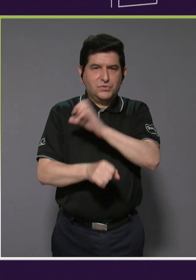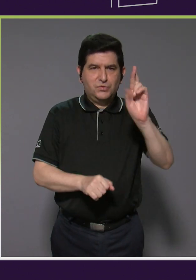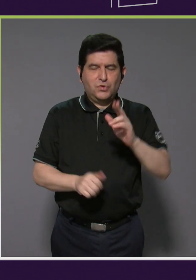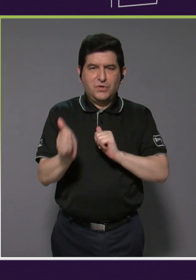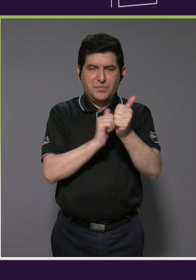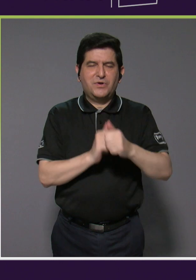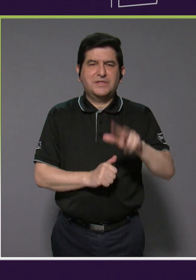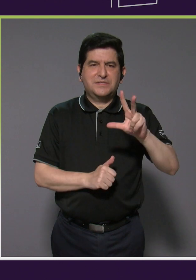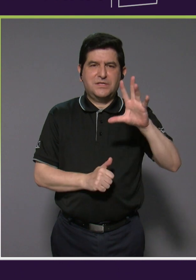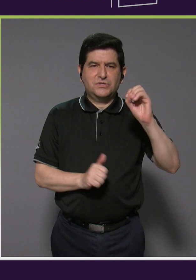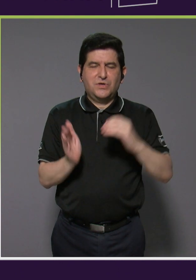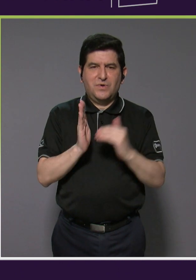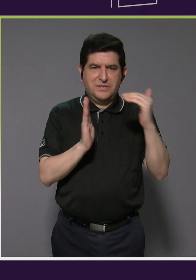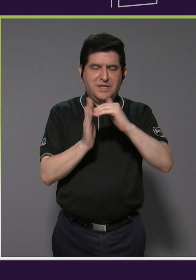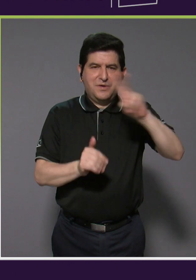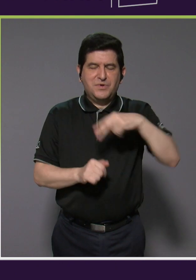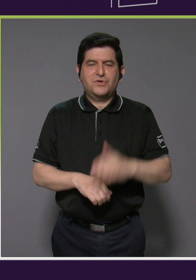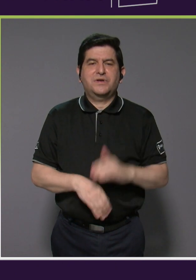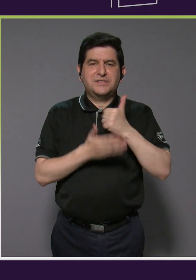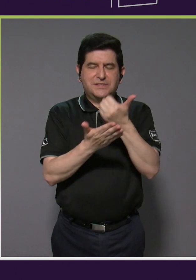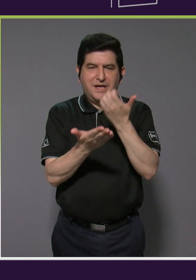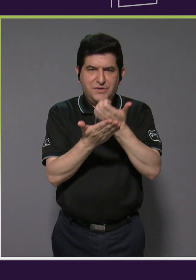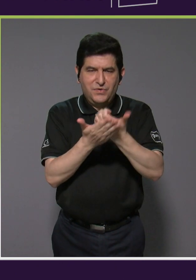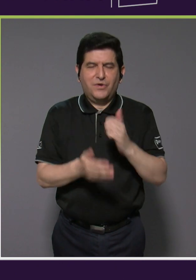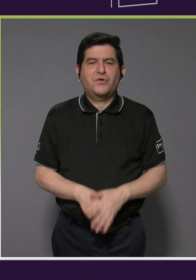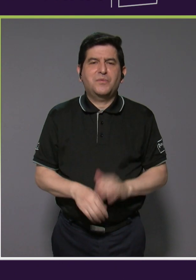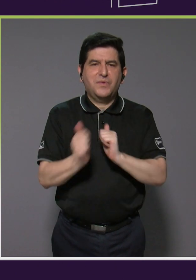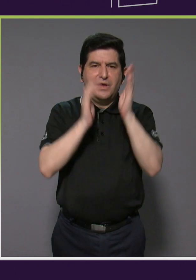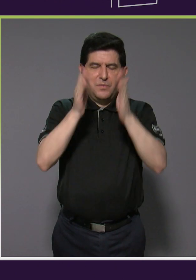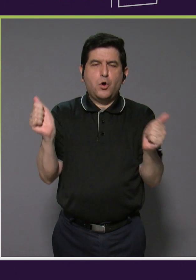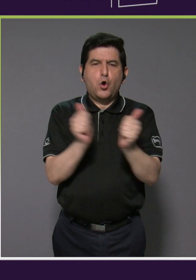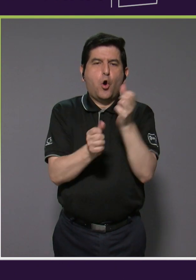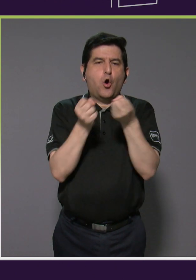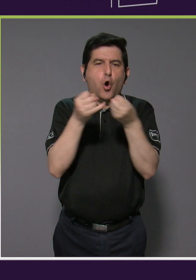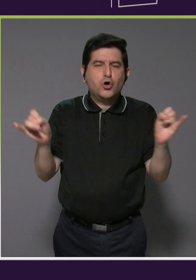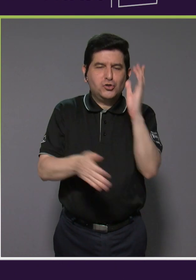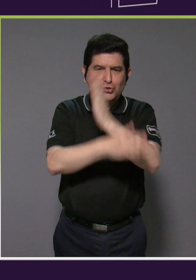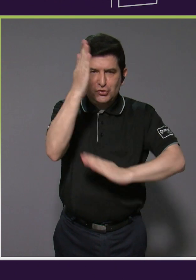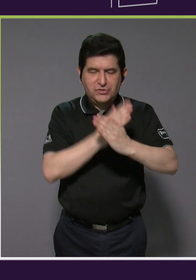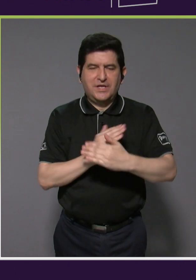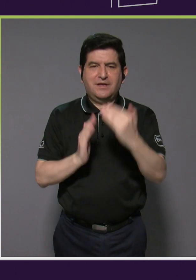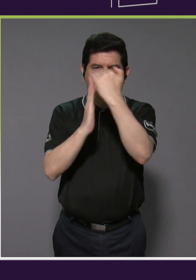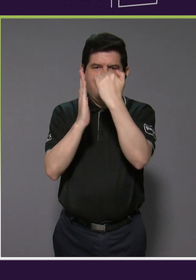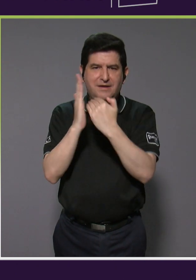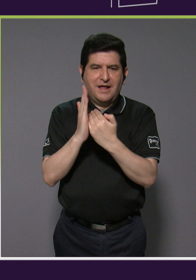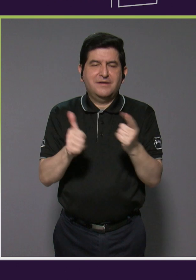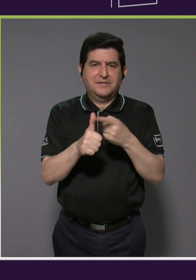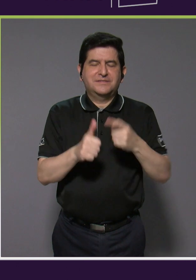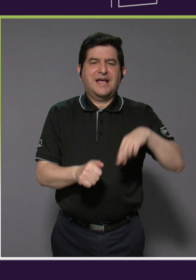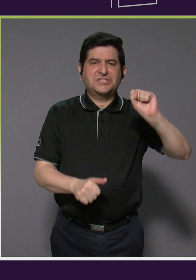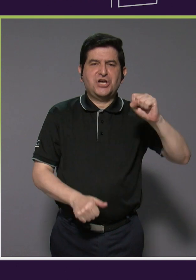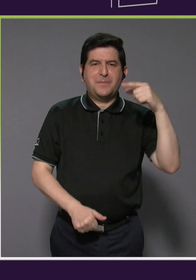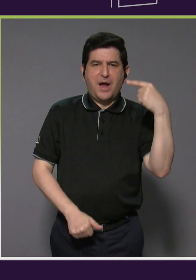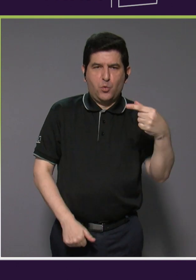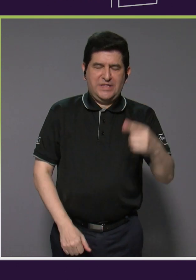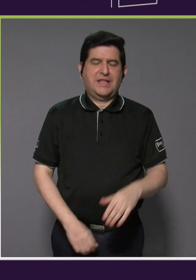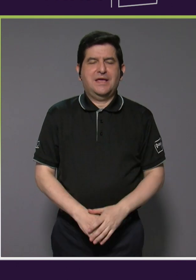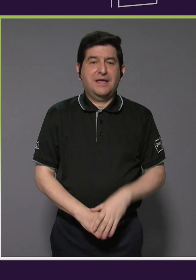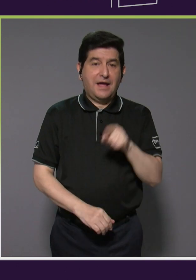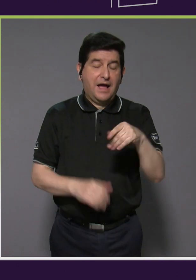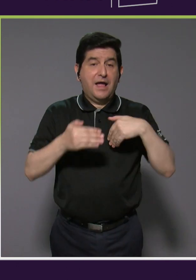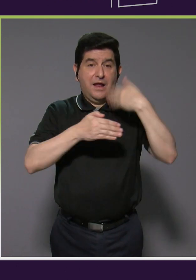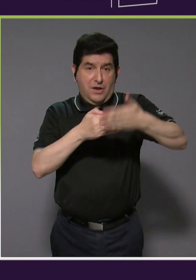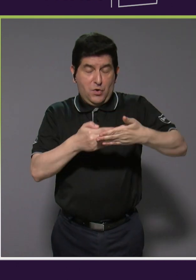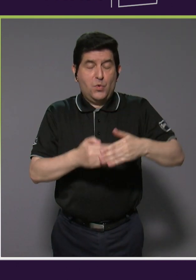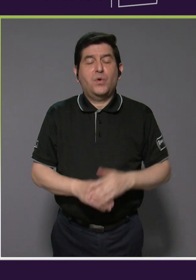350 millones de colones a becas deportivas para atletas con y sin discapacidad. Encabezando la lista de becados está Sherman Witty, a quien le siguen